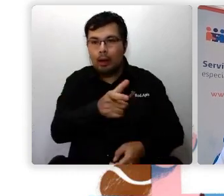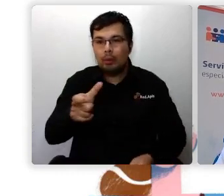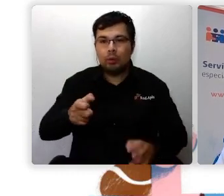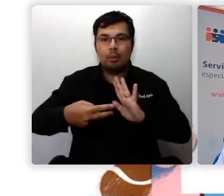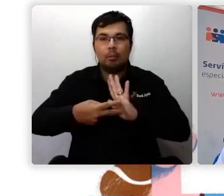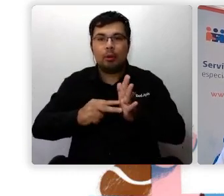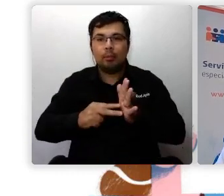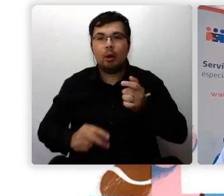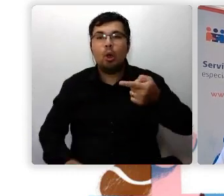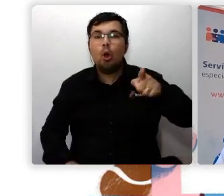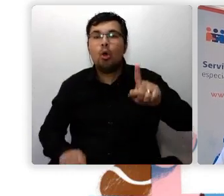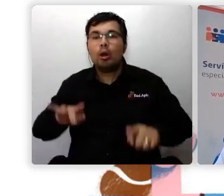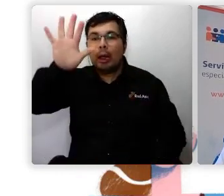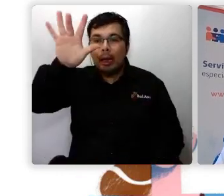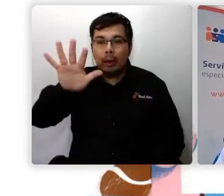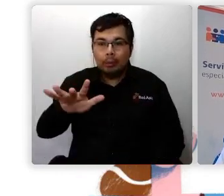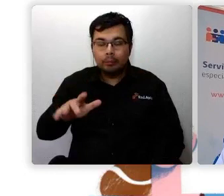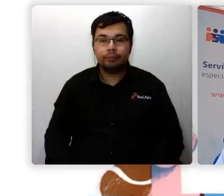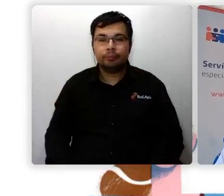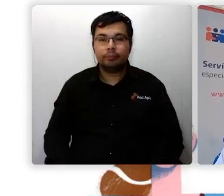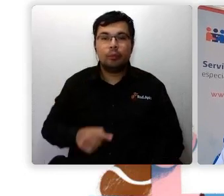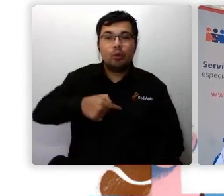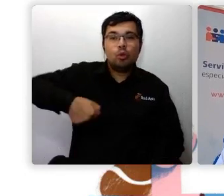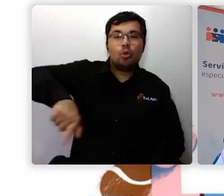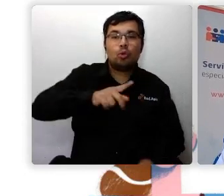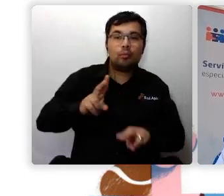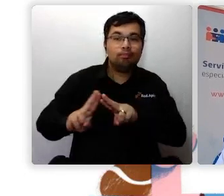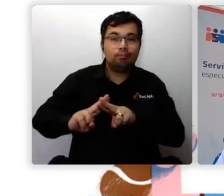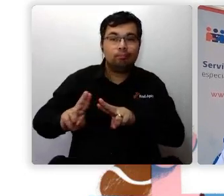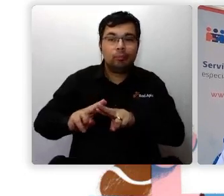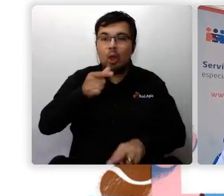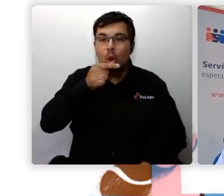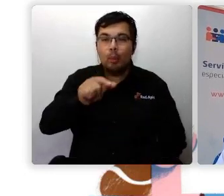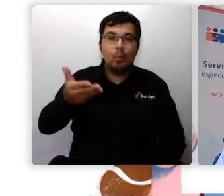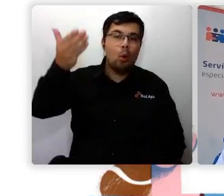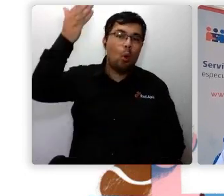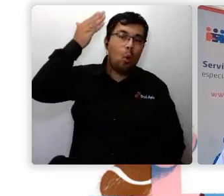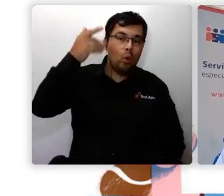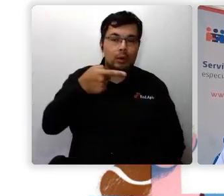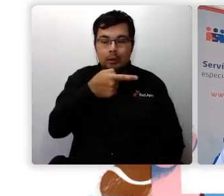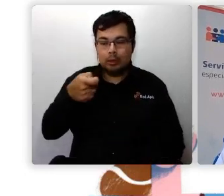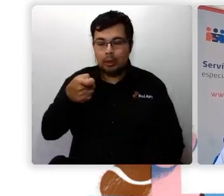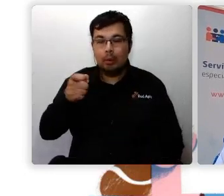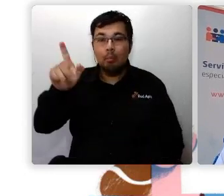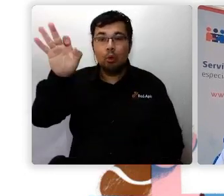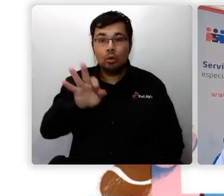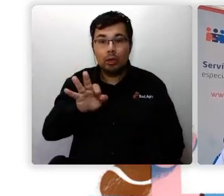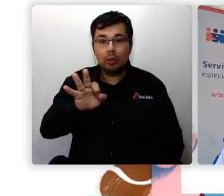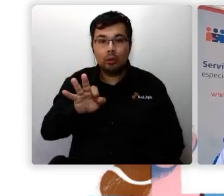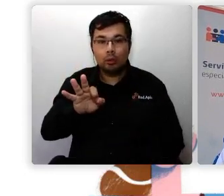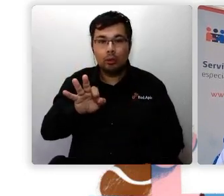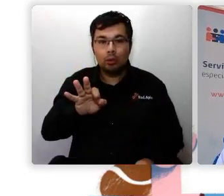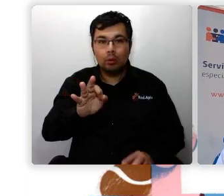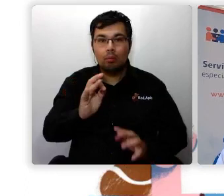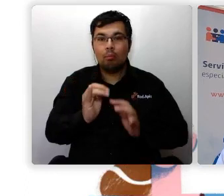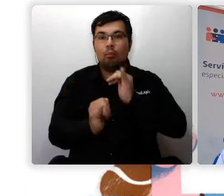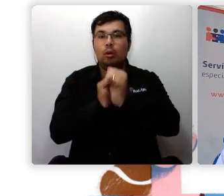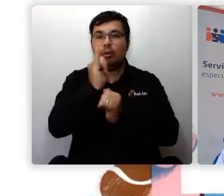La otra característica, como fuimos creados hace muy poco, somos 100% online. ¿Qué significa eso? No